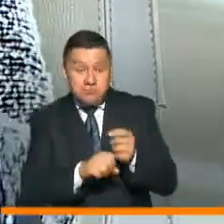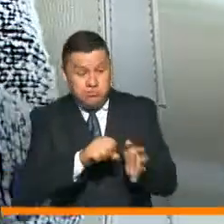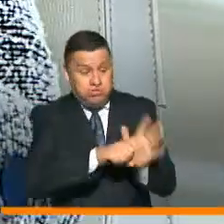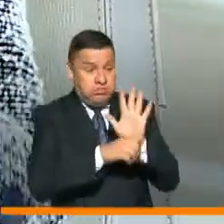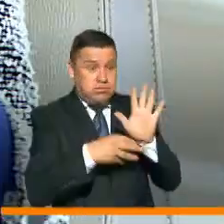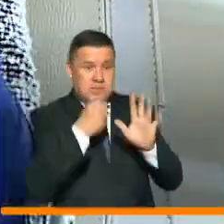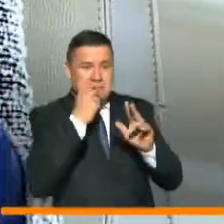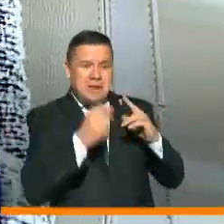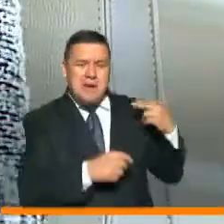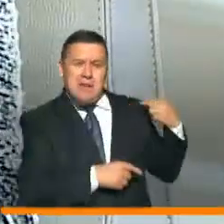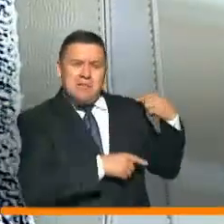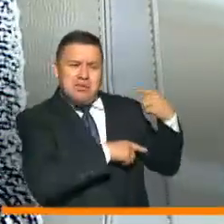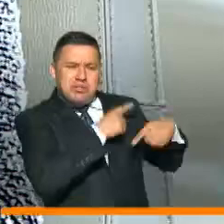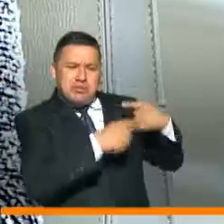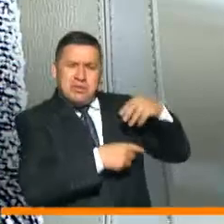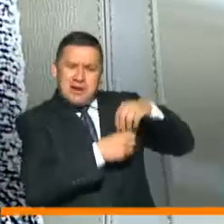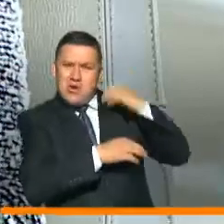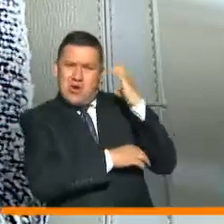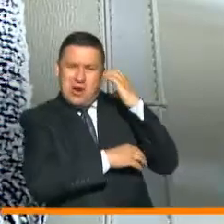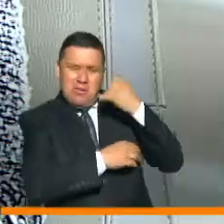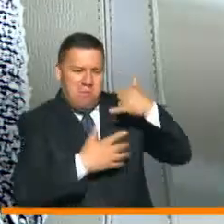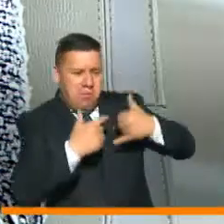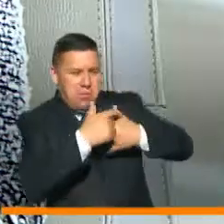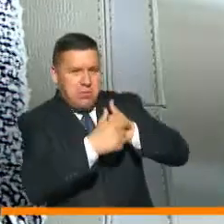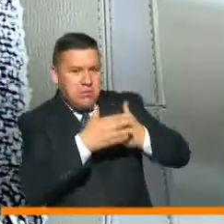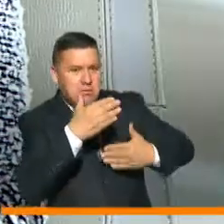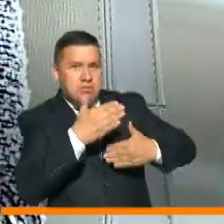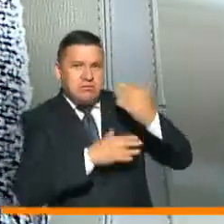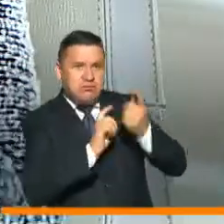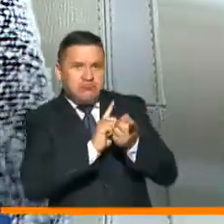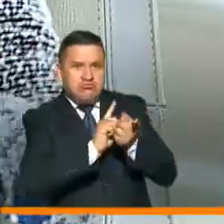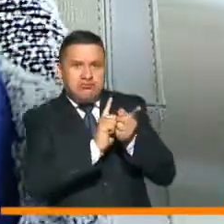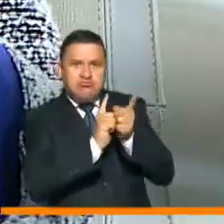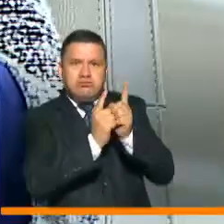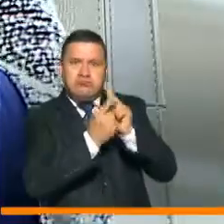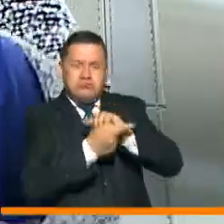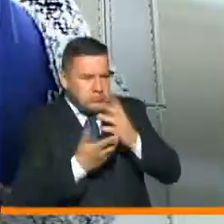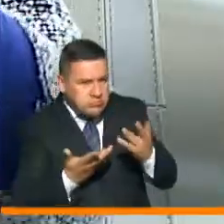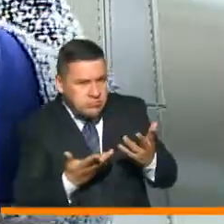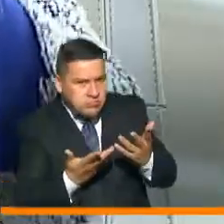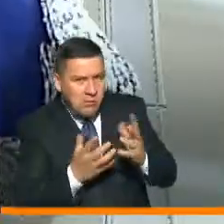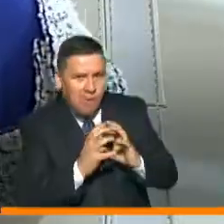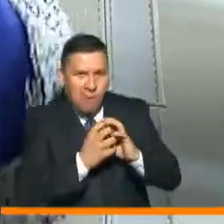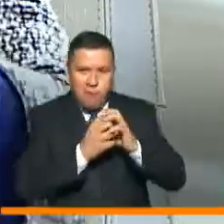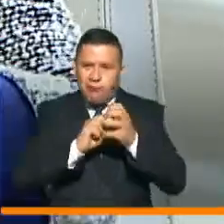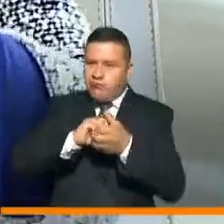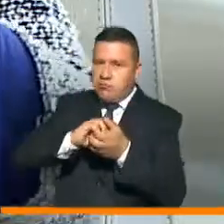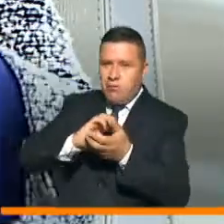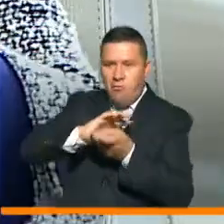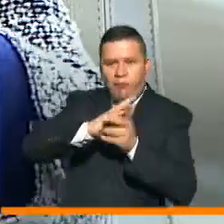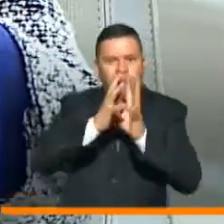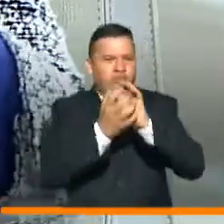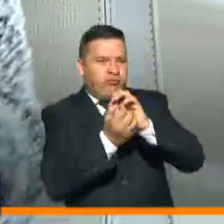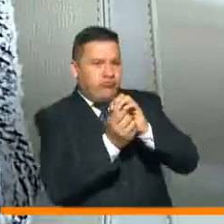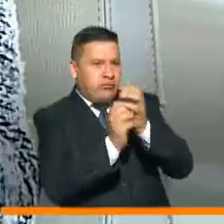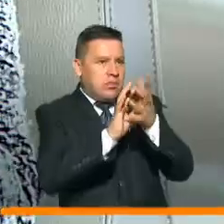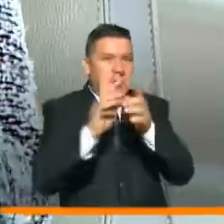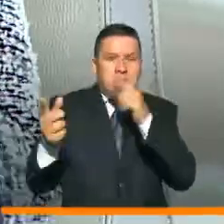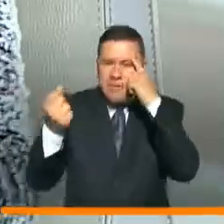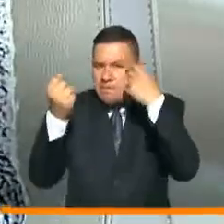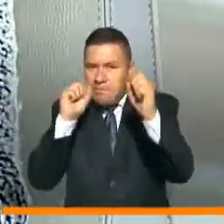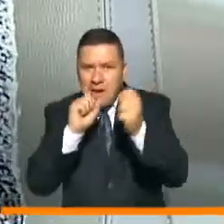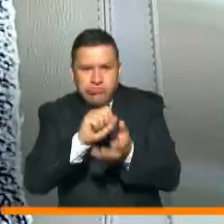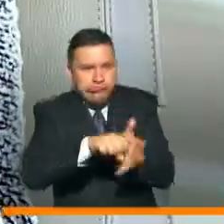linajes tradicionales que circulan en Colombia han empezado también a tener mutaciones visibles y mutaciones de